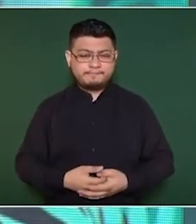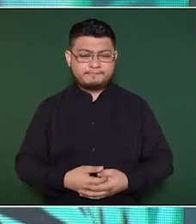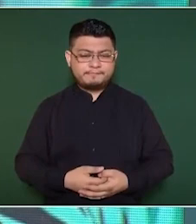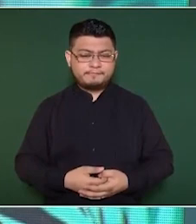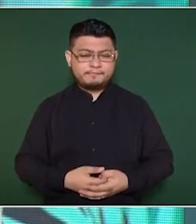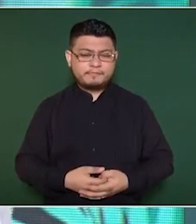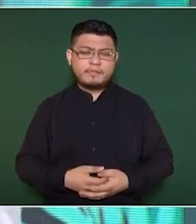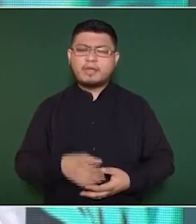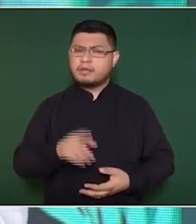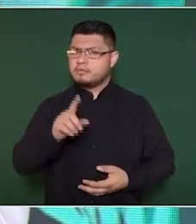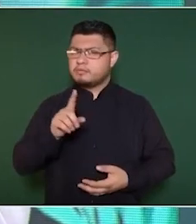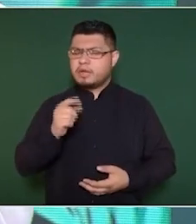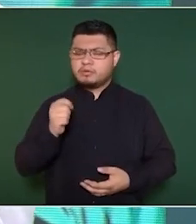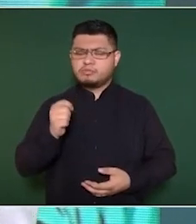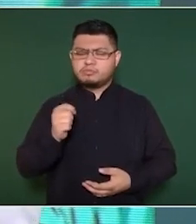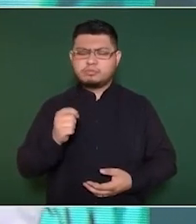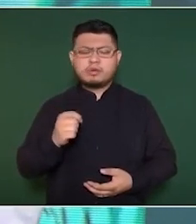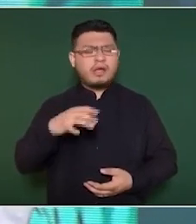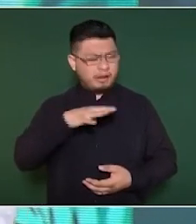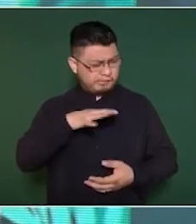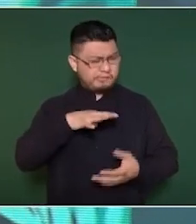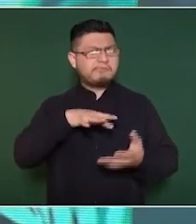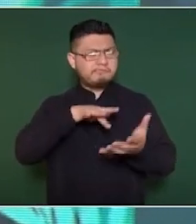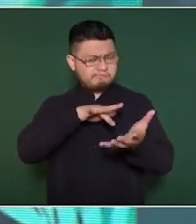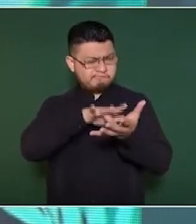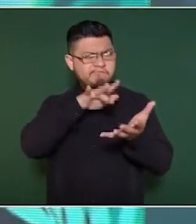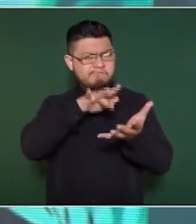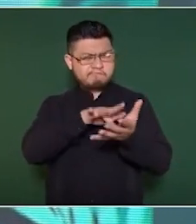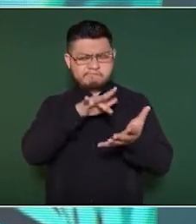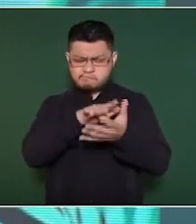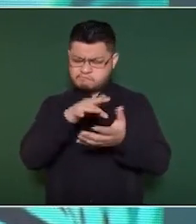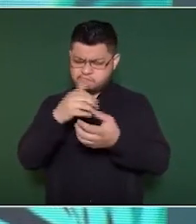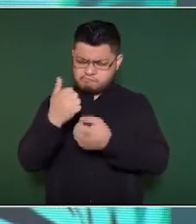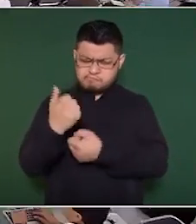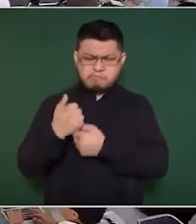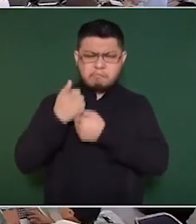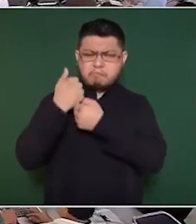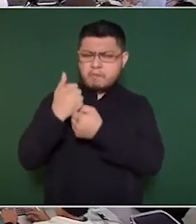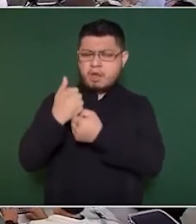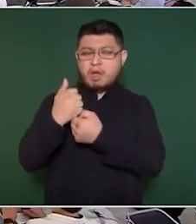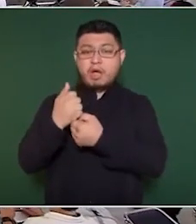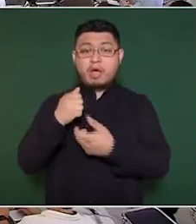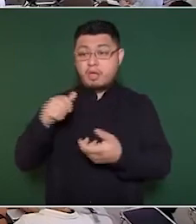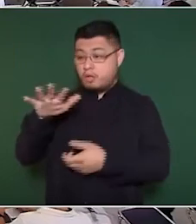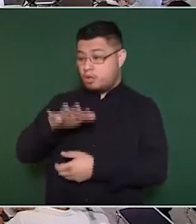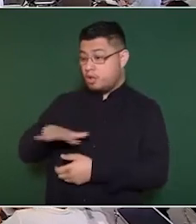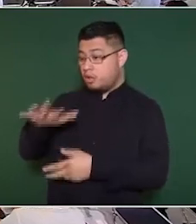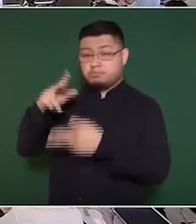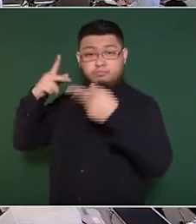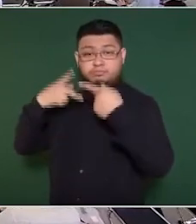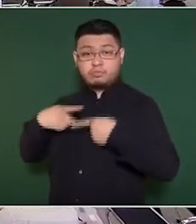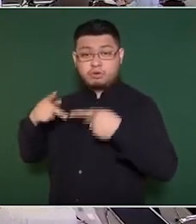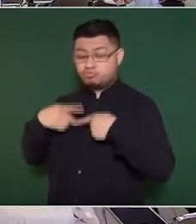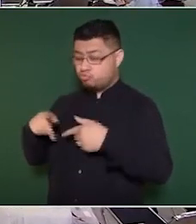Pero como hay el apoyo, el respaldo de todo un pueblo,